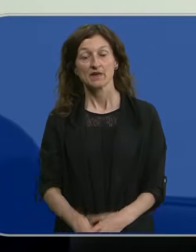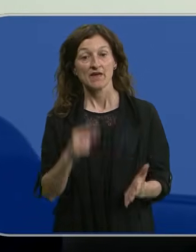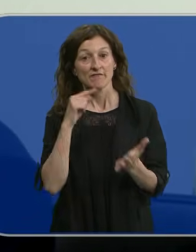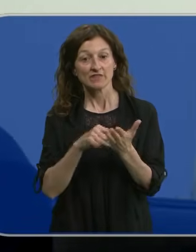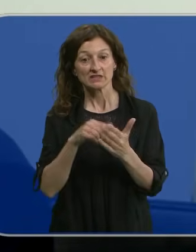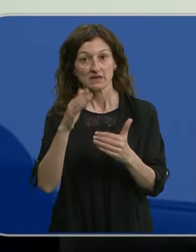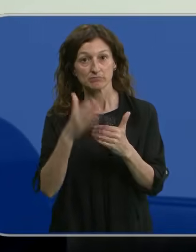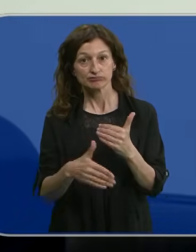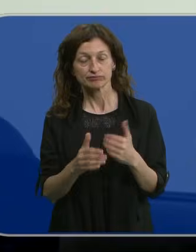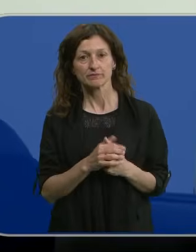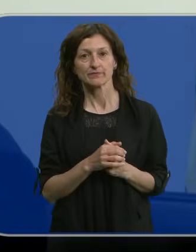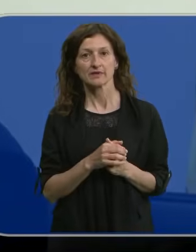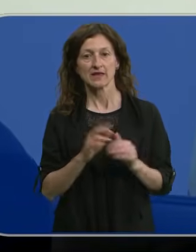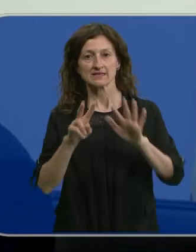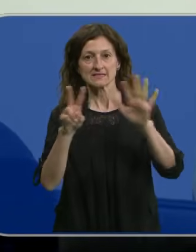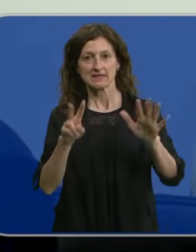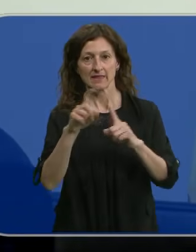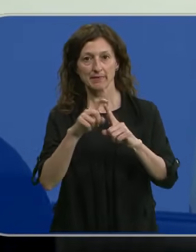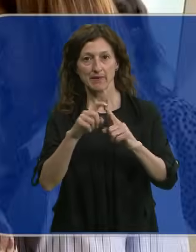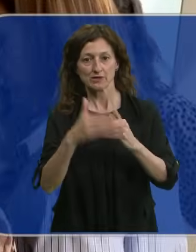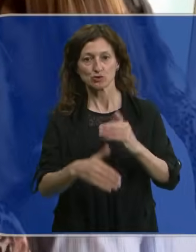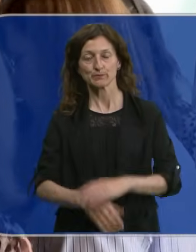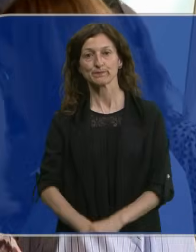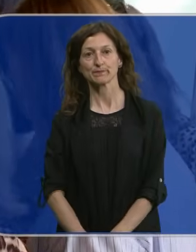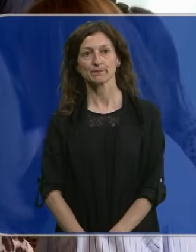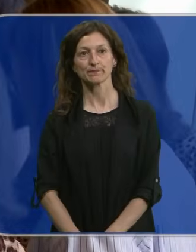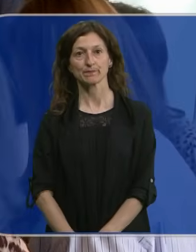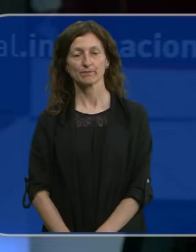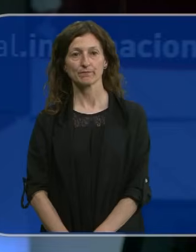fecha límite para ello es el 7 de mayo.